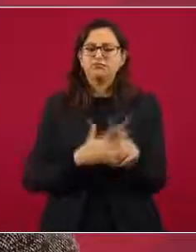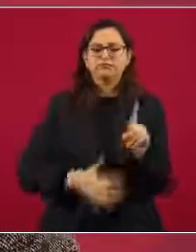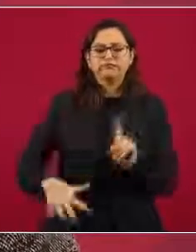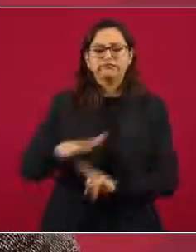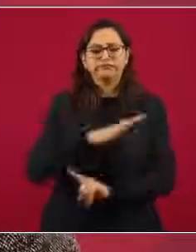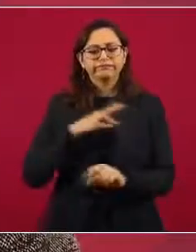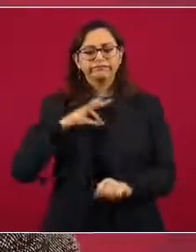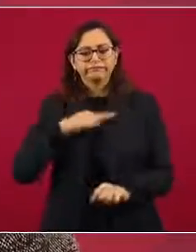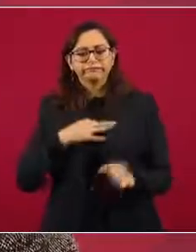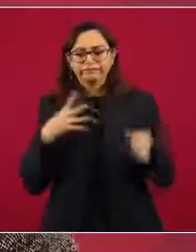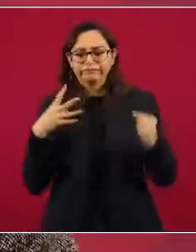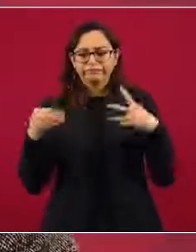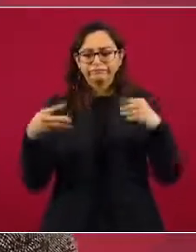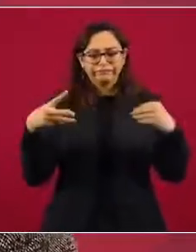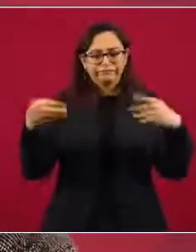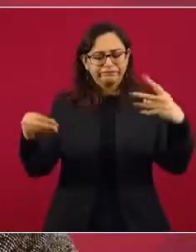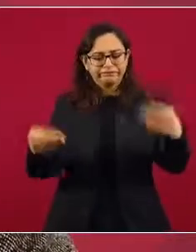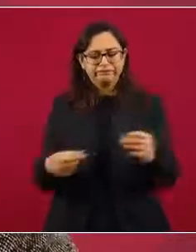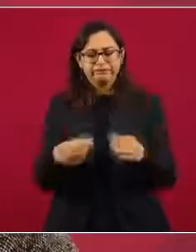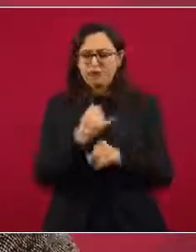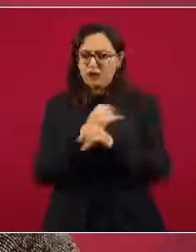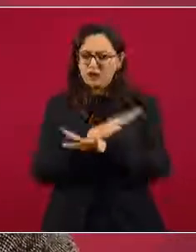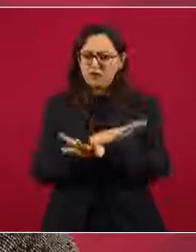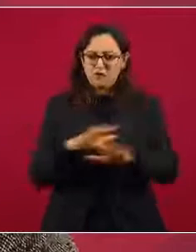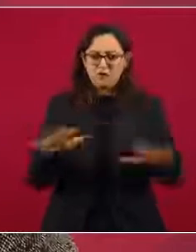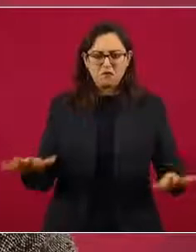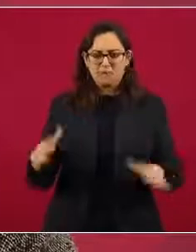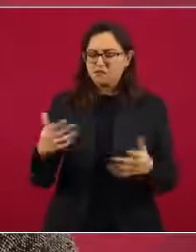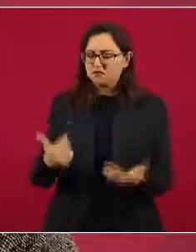basado desde luego, como siempre lo ha hecho desde